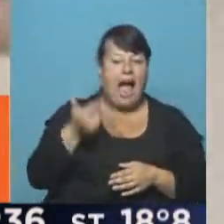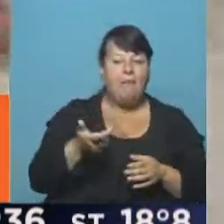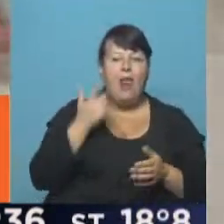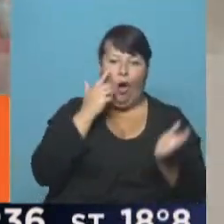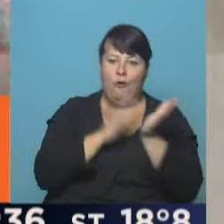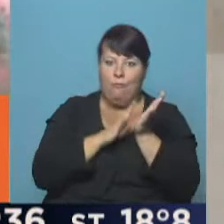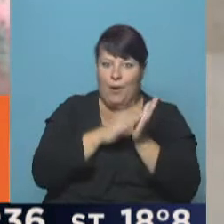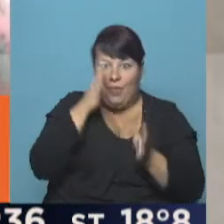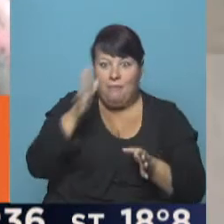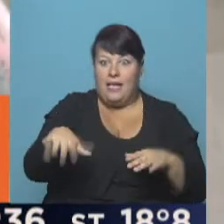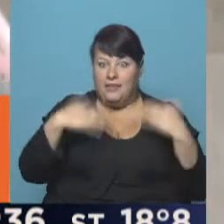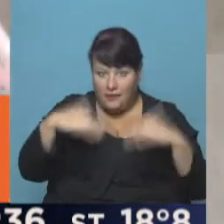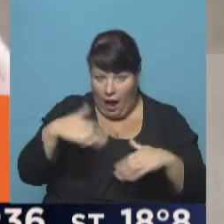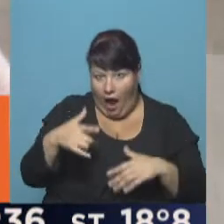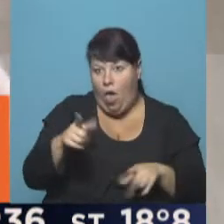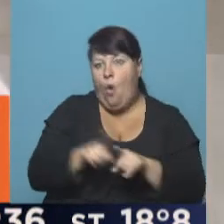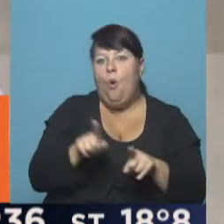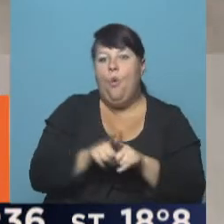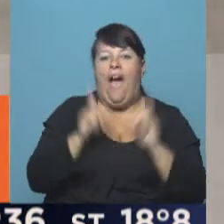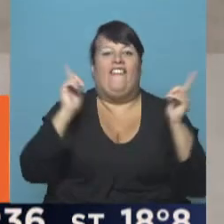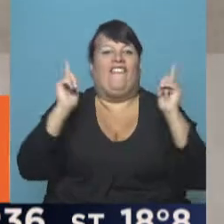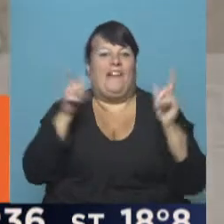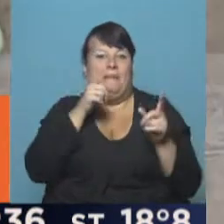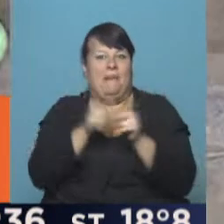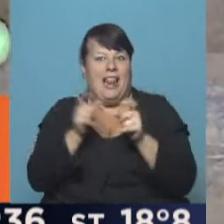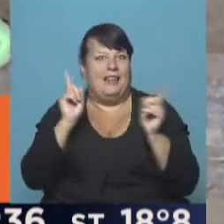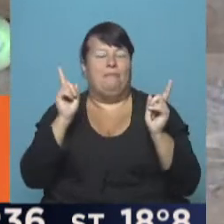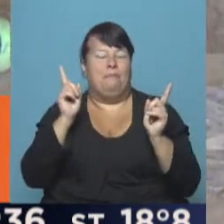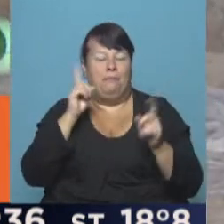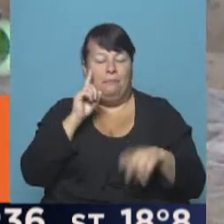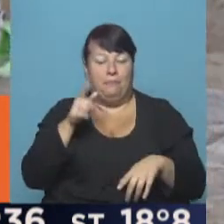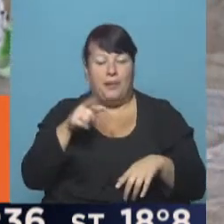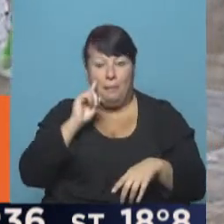experiencia extrema que les tocó vivir como si fuera una peligrosa aventura.